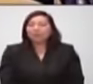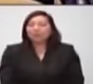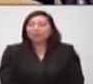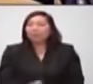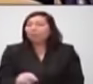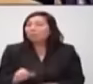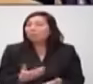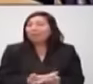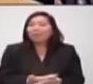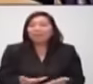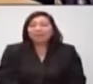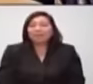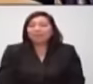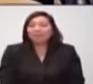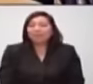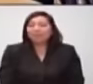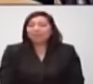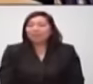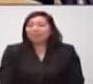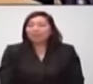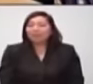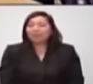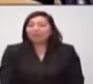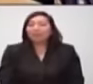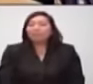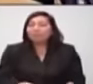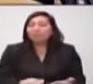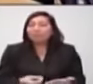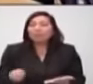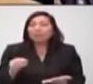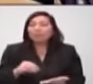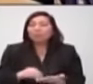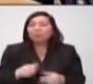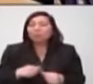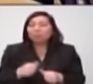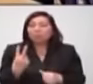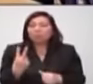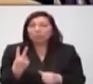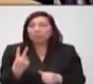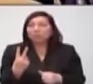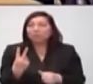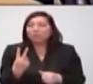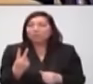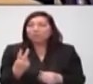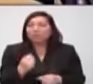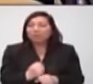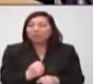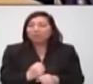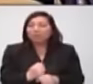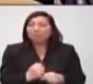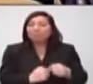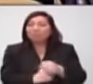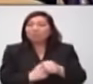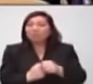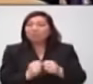y no se hizo nada. Nosotros hemos llegado y hemos firmado la adenda de número 2 y estamos en plena ejecución del puente Bella Unión